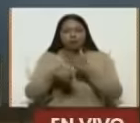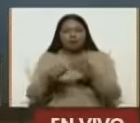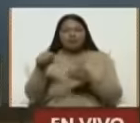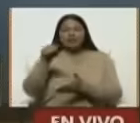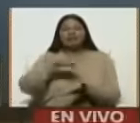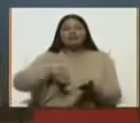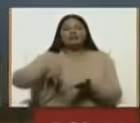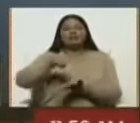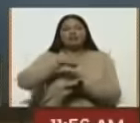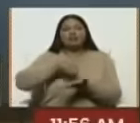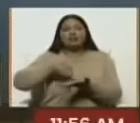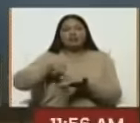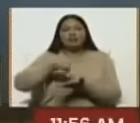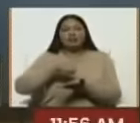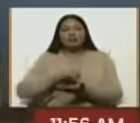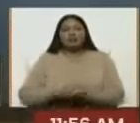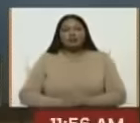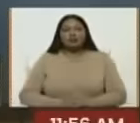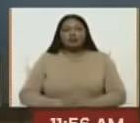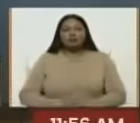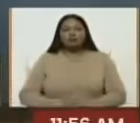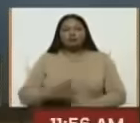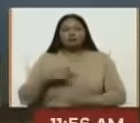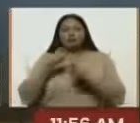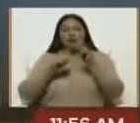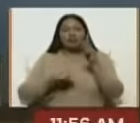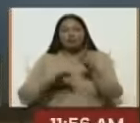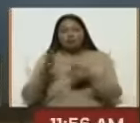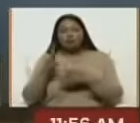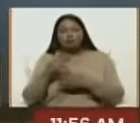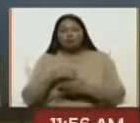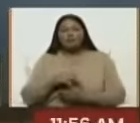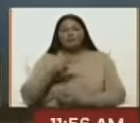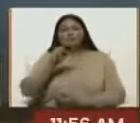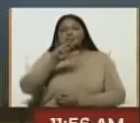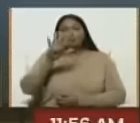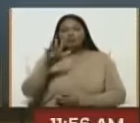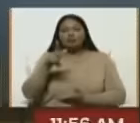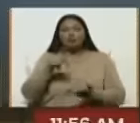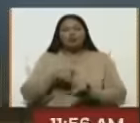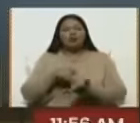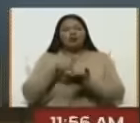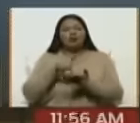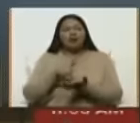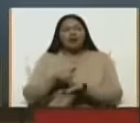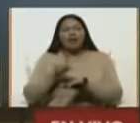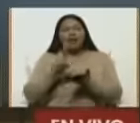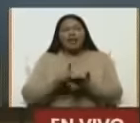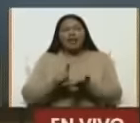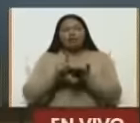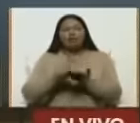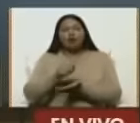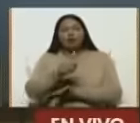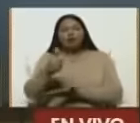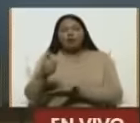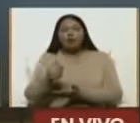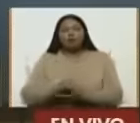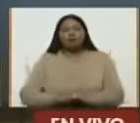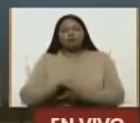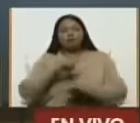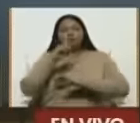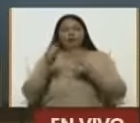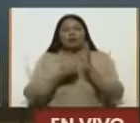aceite dieléctrico, de aproximadamente 25 litros cada una, para un total aproximado